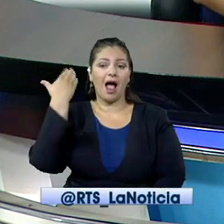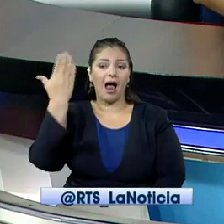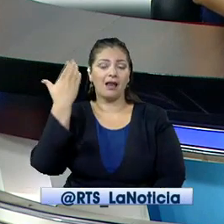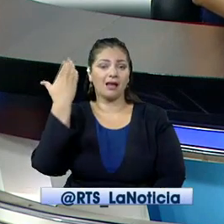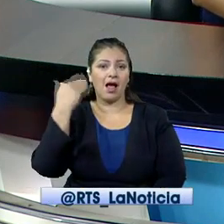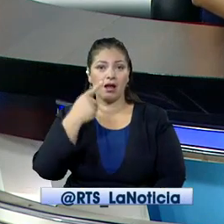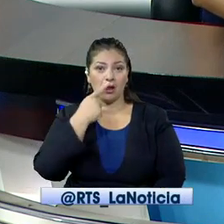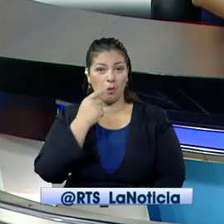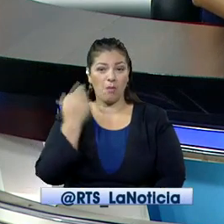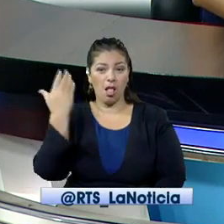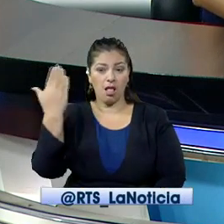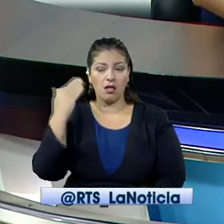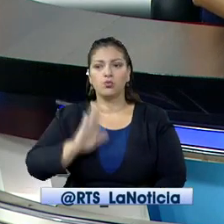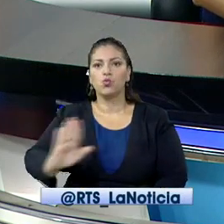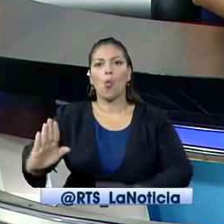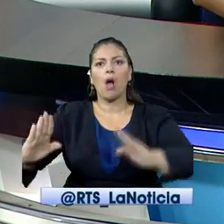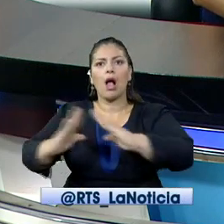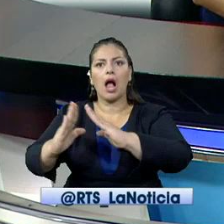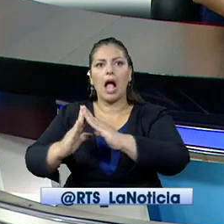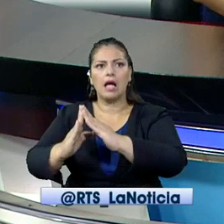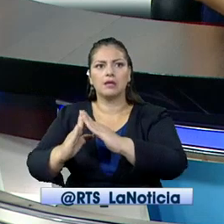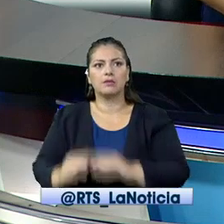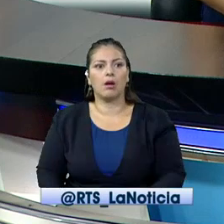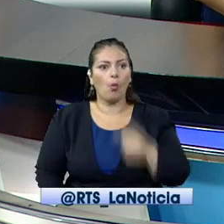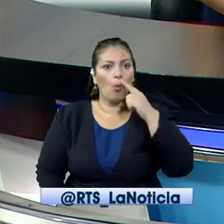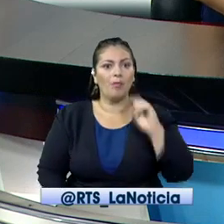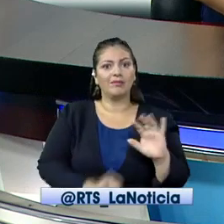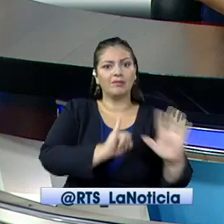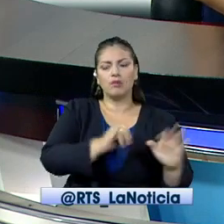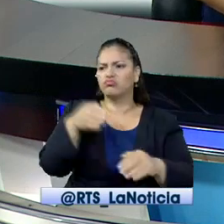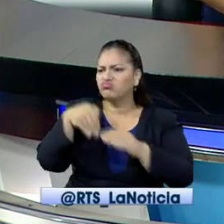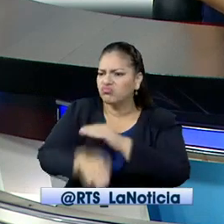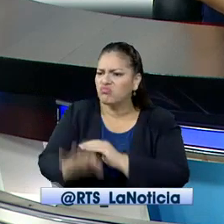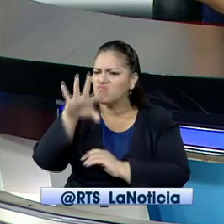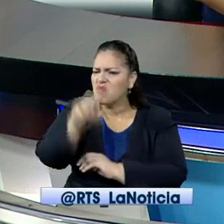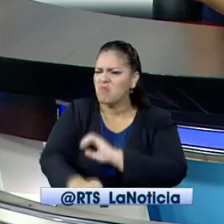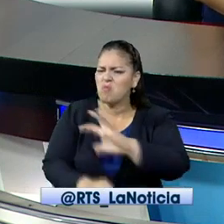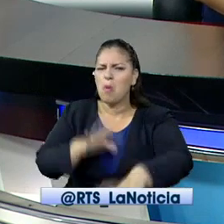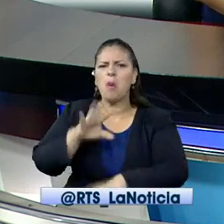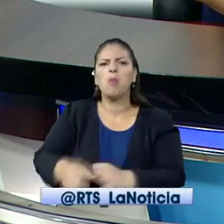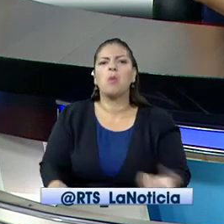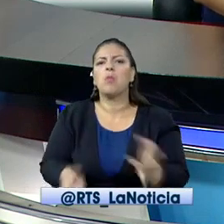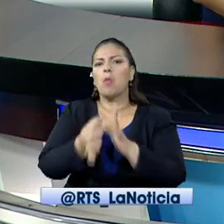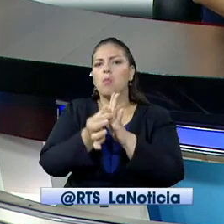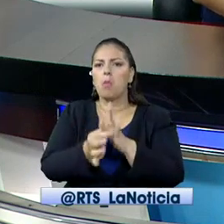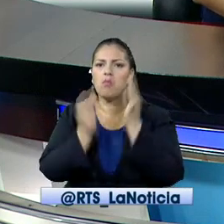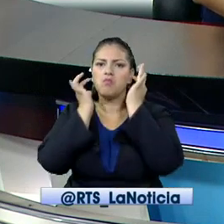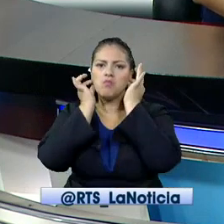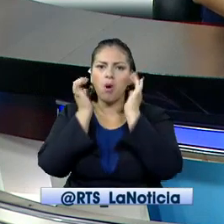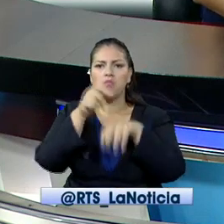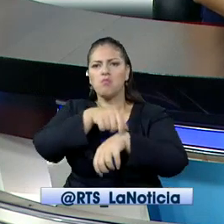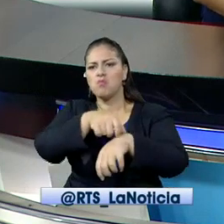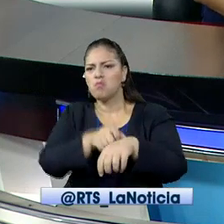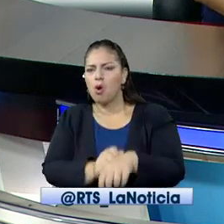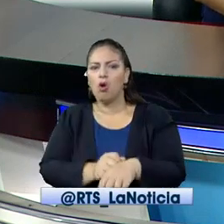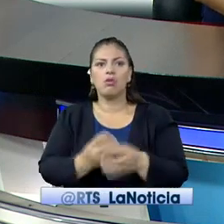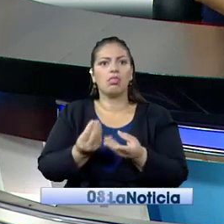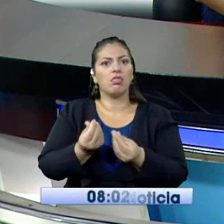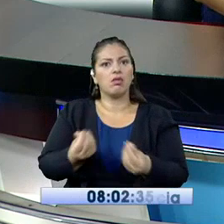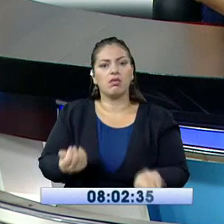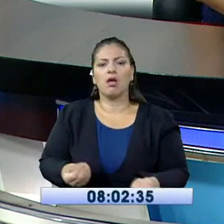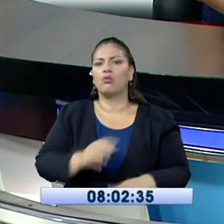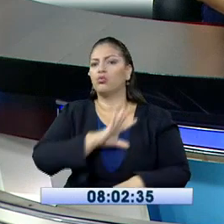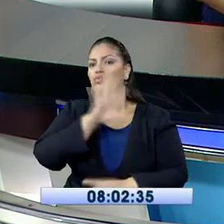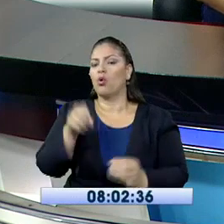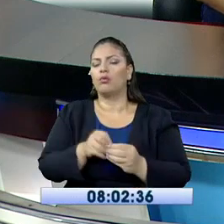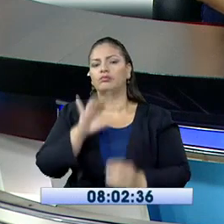$18,000 entre joyas y efectivo. Bueno, los presuntos delincuentes maniataron al funcionario y a su esposa, quien